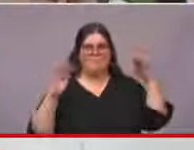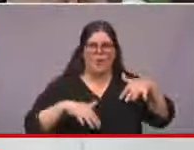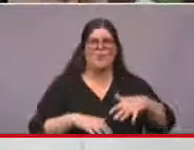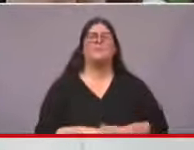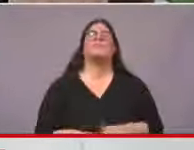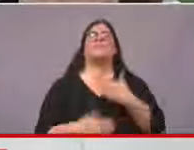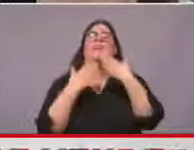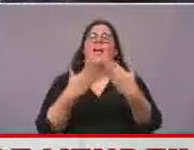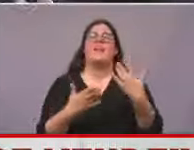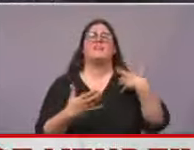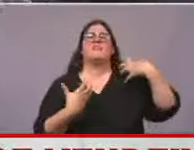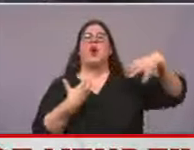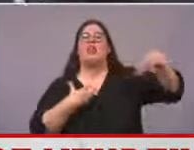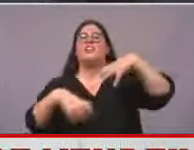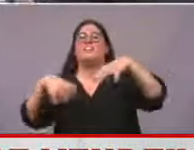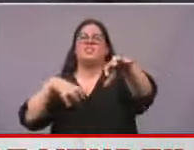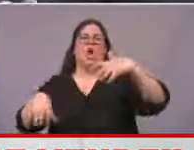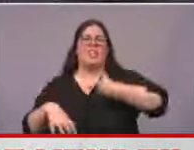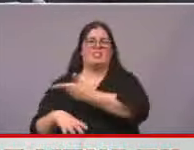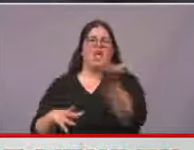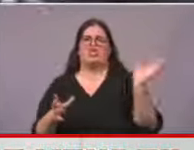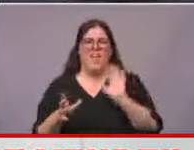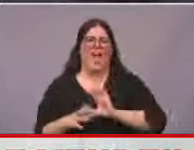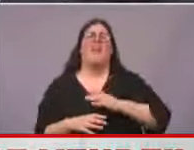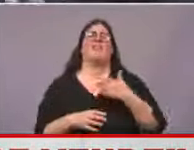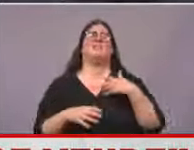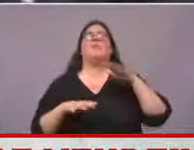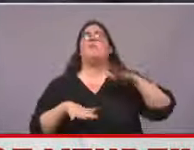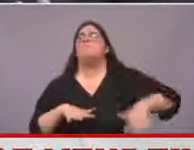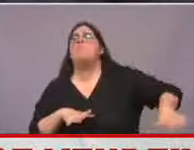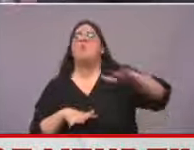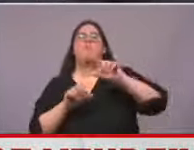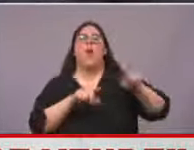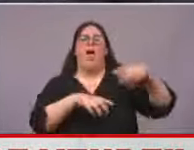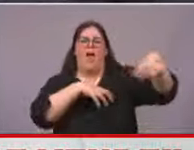las organizaciones sociales, populares.